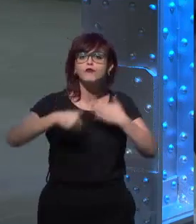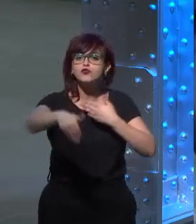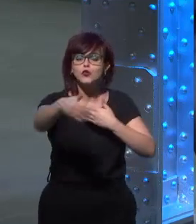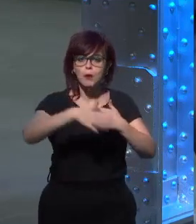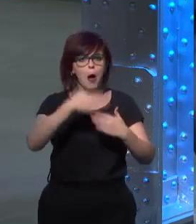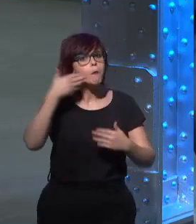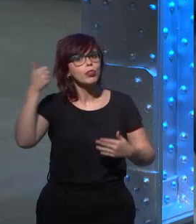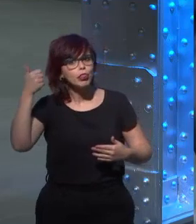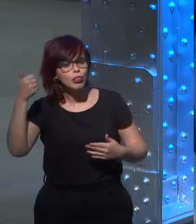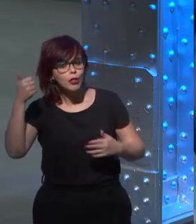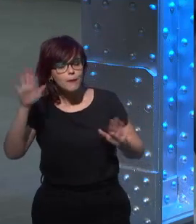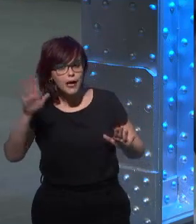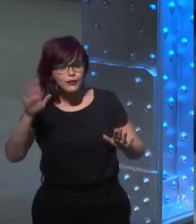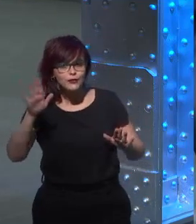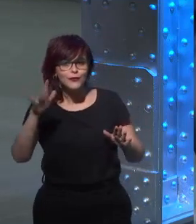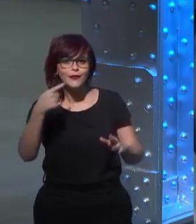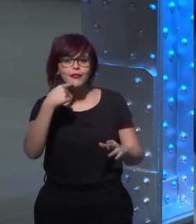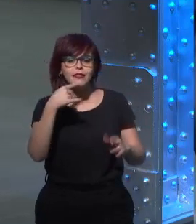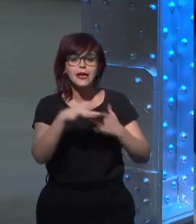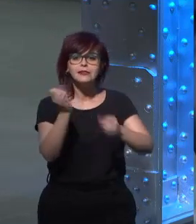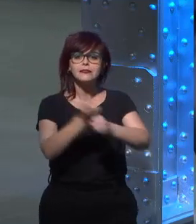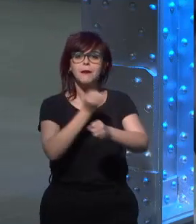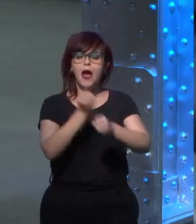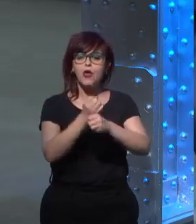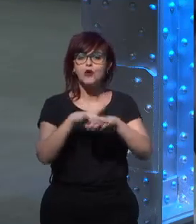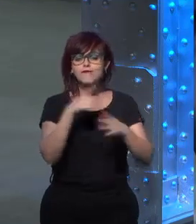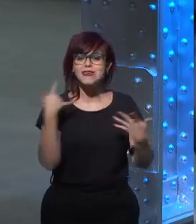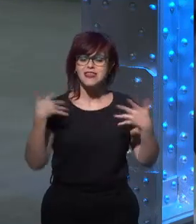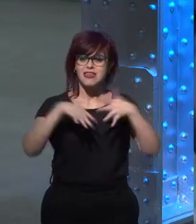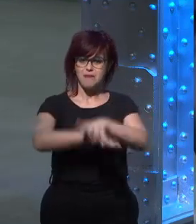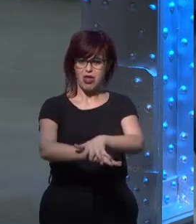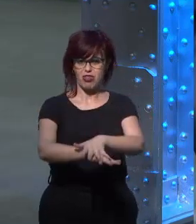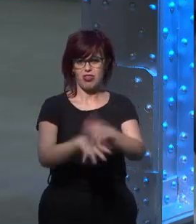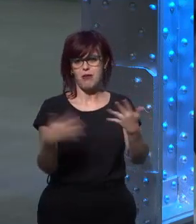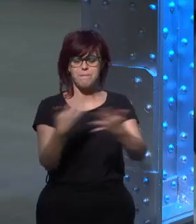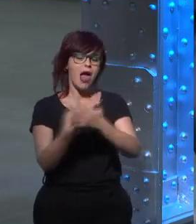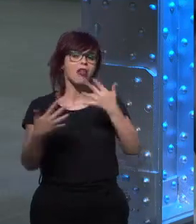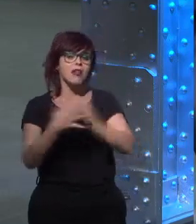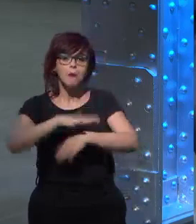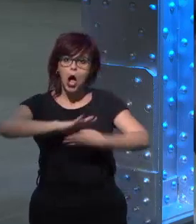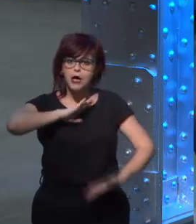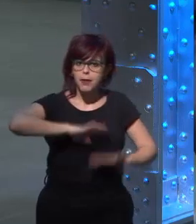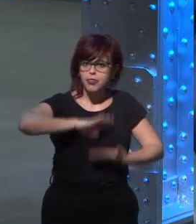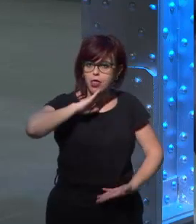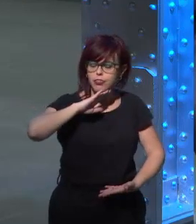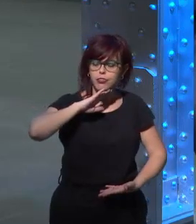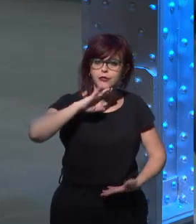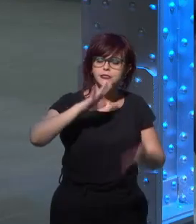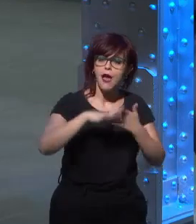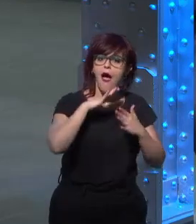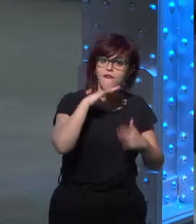joven talentoso, mucha gente ya habla de lo que es un trabajador híbrido. Un trabajador híbrido es un trabajador que es capaz de combinar